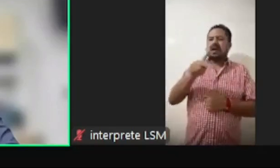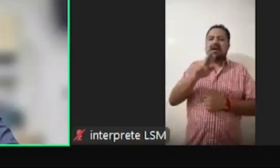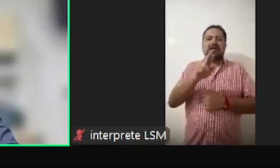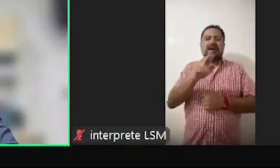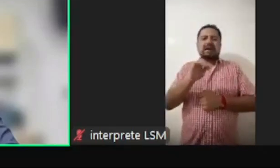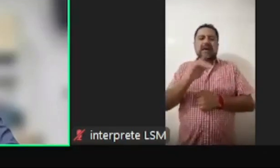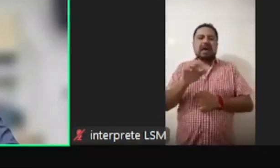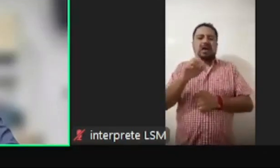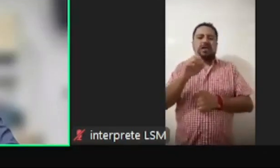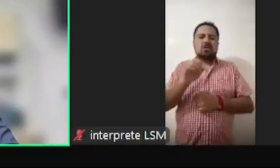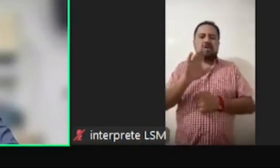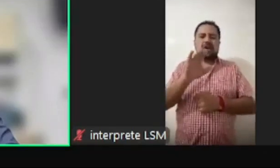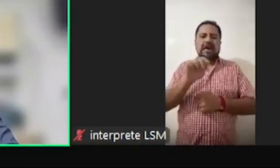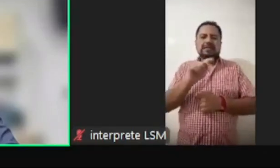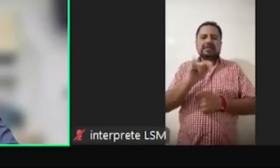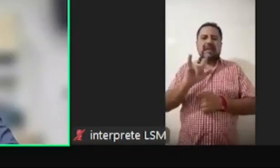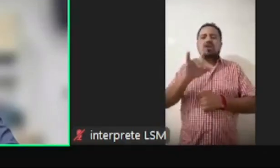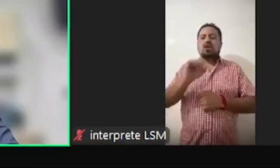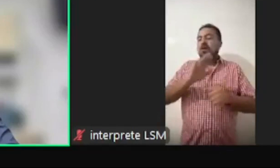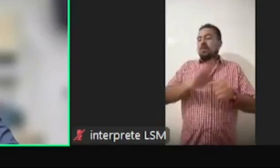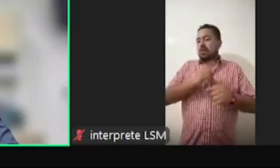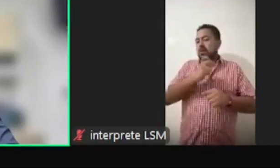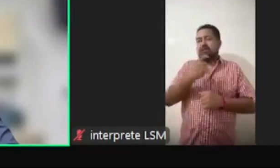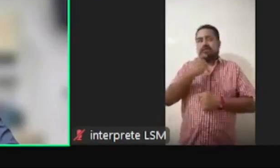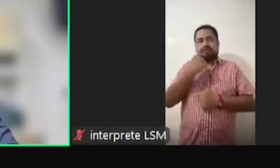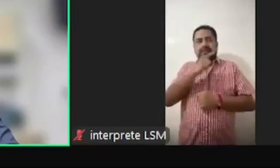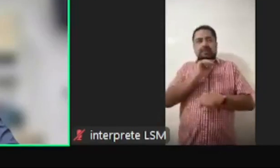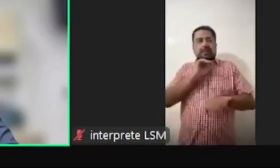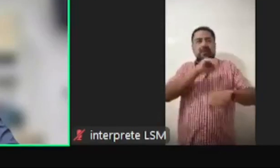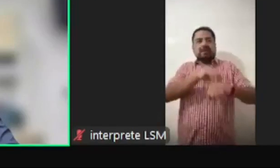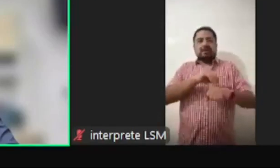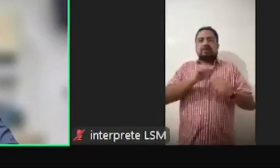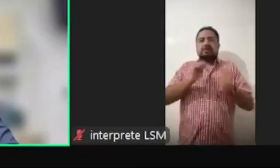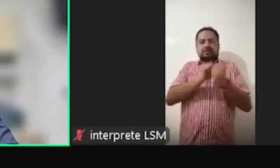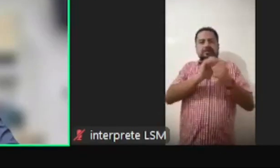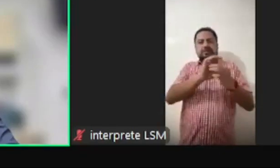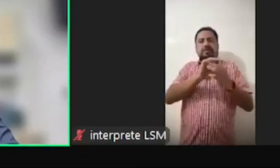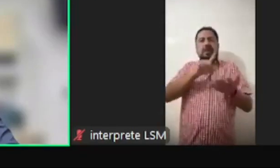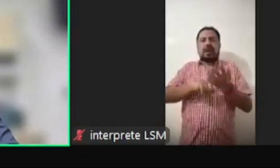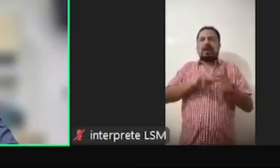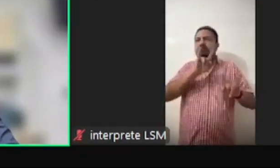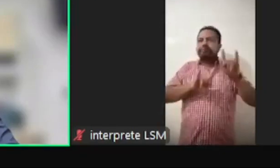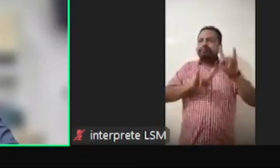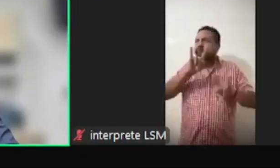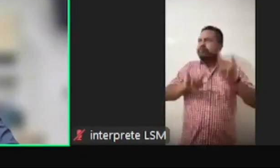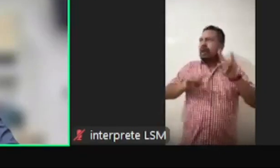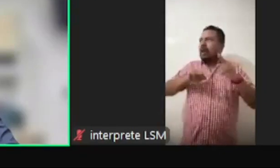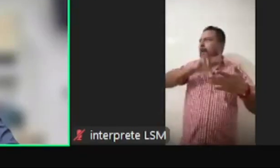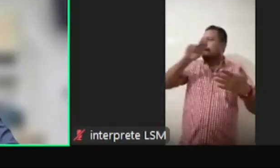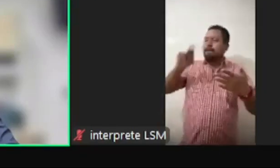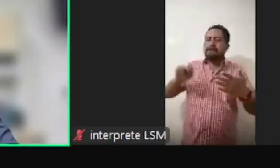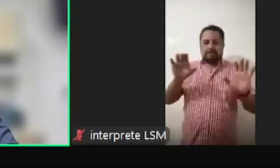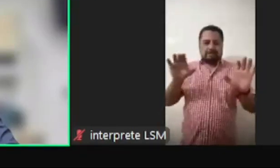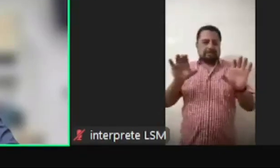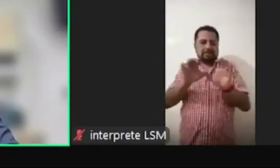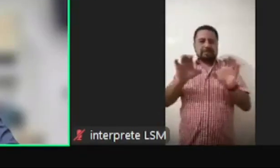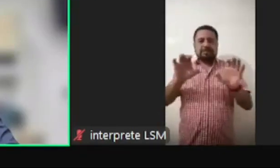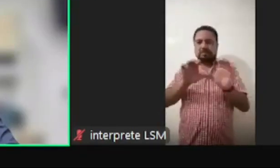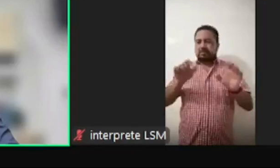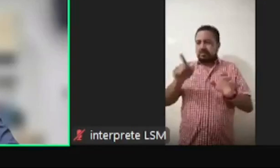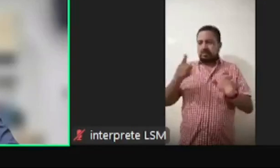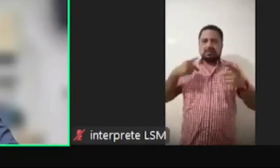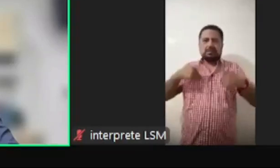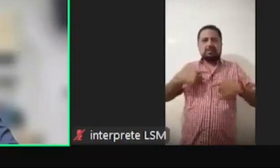Castillo, razón por la cual presenta la denuncia para hacer un deslinde respecto de la propaganda. Para acreditar los hechos, la denunciante